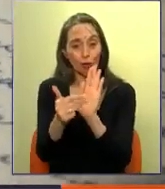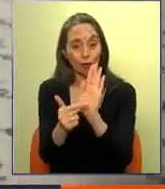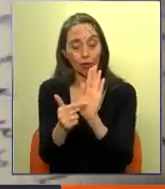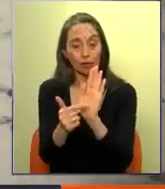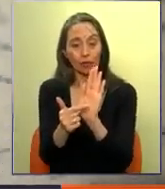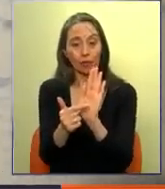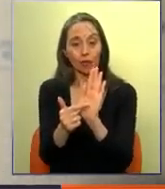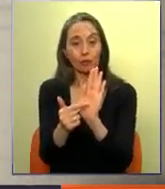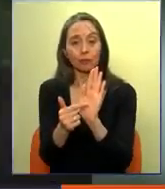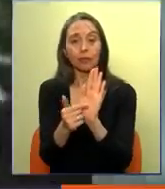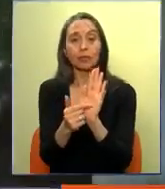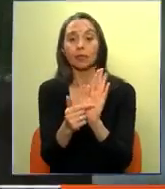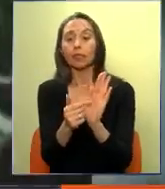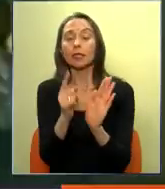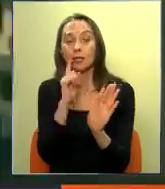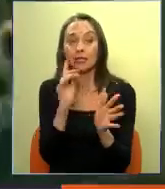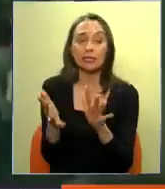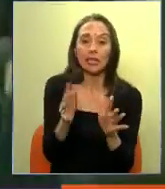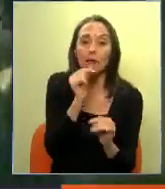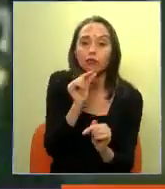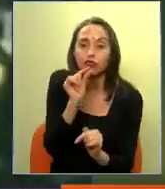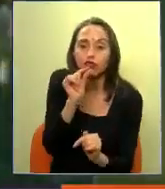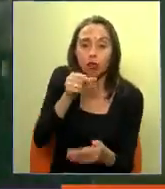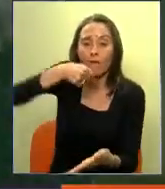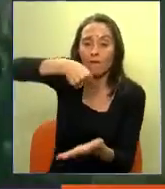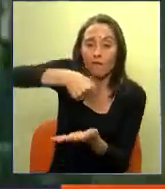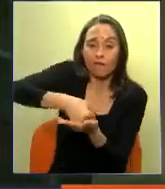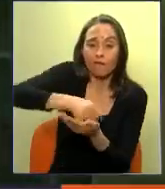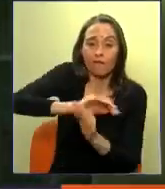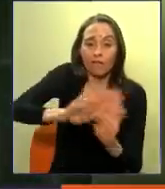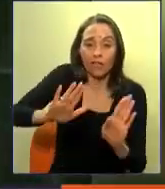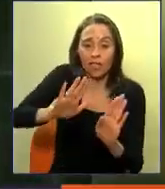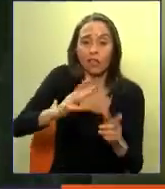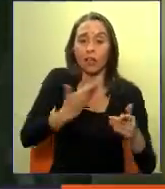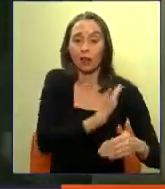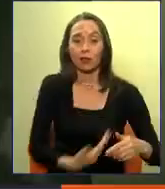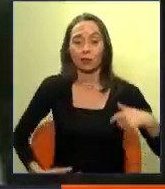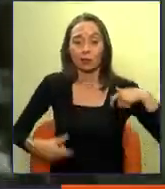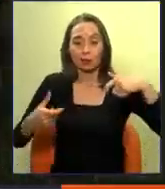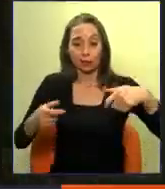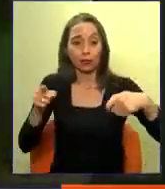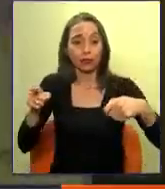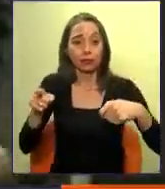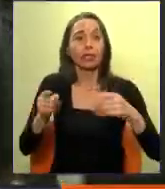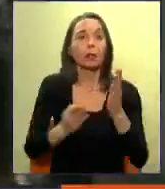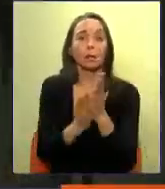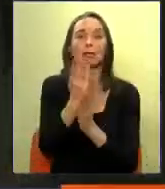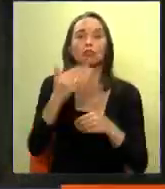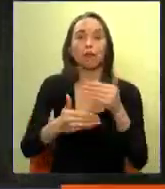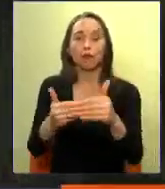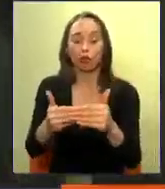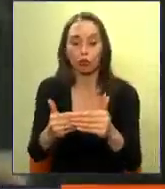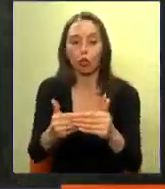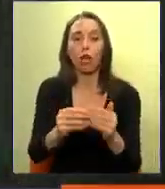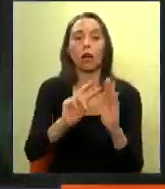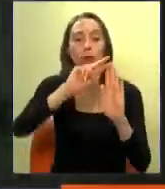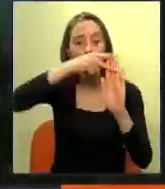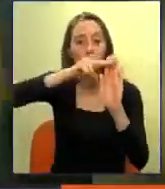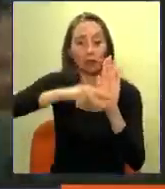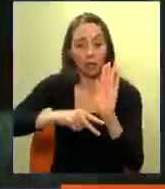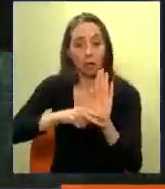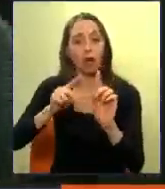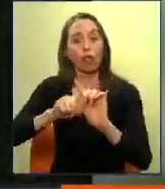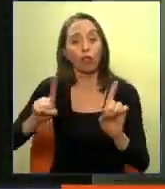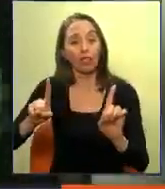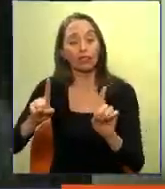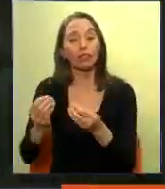un estado de latencia. Recién, hacia el final del régimen, entraría en vigor. Y para ello se practicó una serie de modificaciones. A diferencia